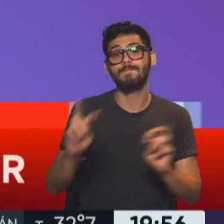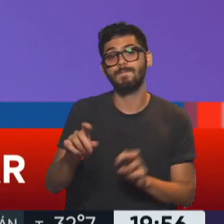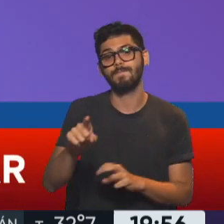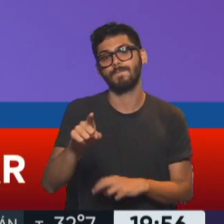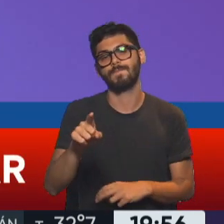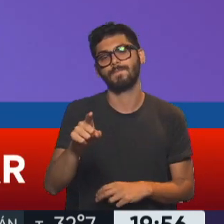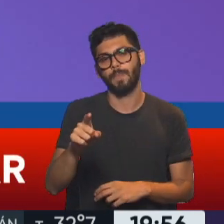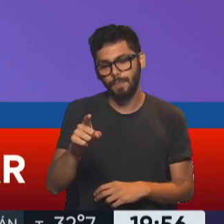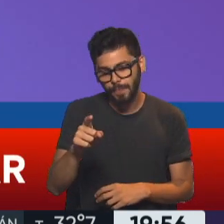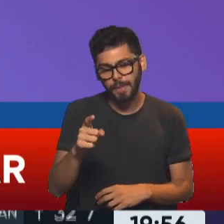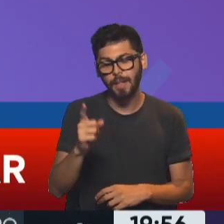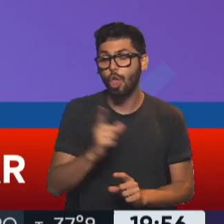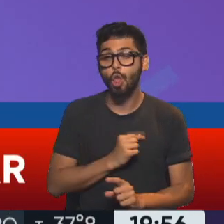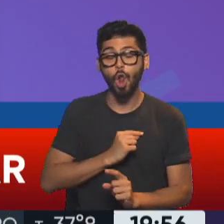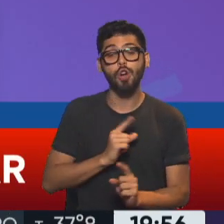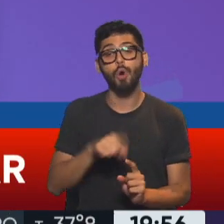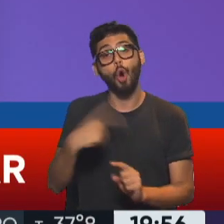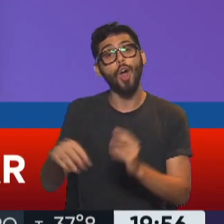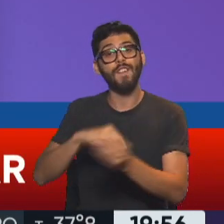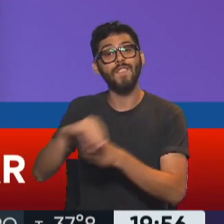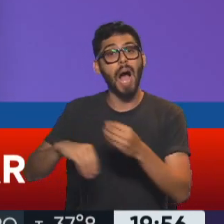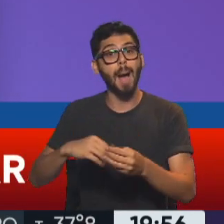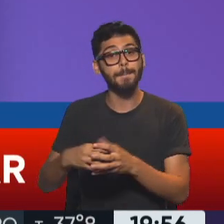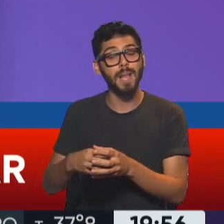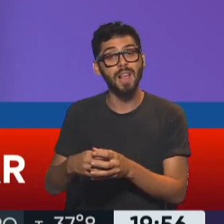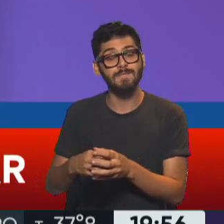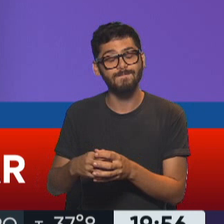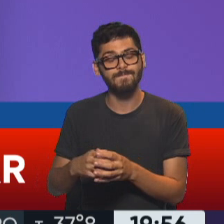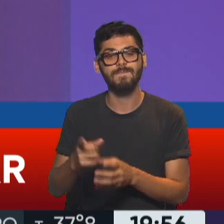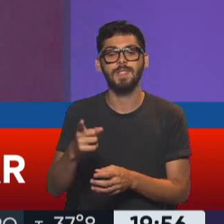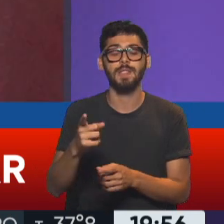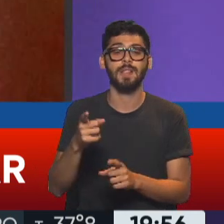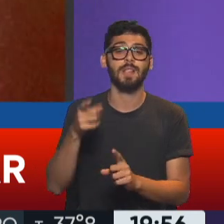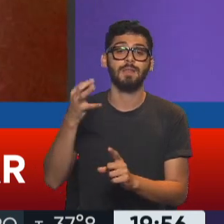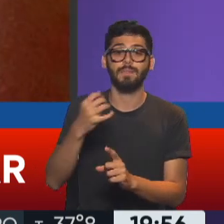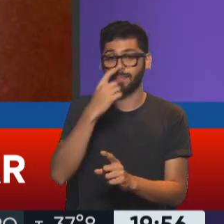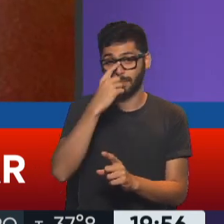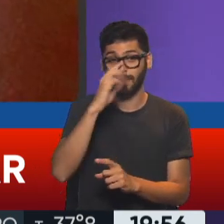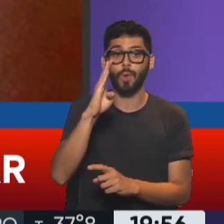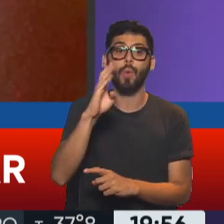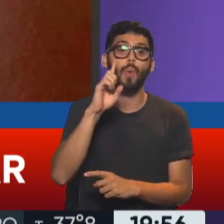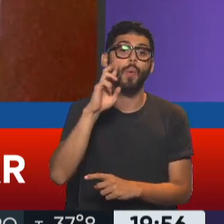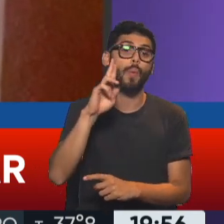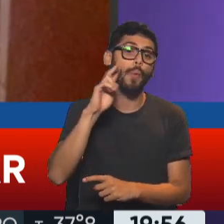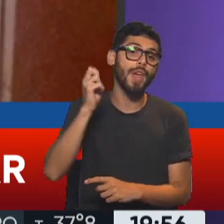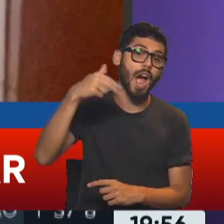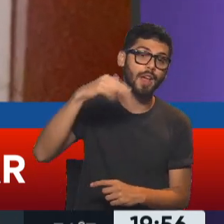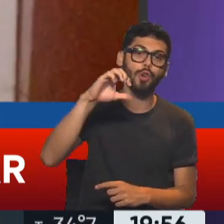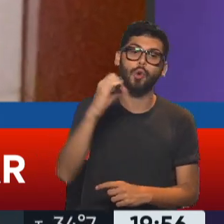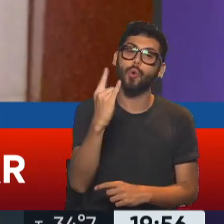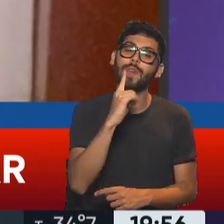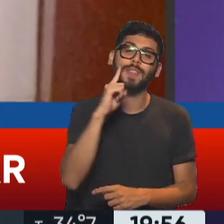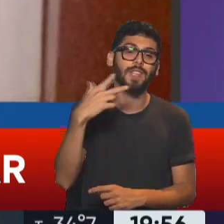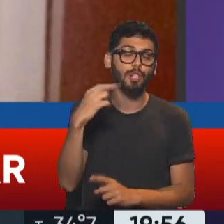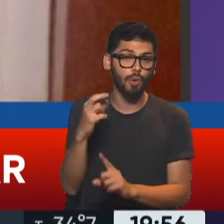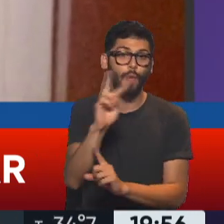Lamentablemente que ese dolor también está pasando ahora a otra familia. Tenemos que hablar de que se trata de Brian Cuitiño, de 22 años, este joven